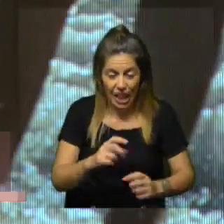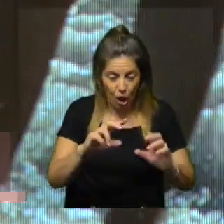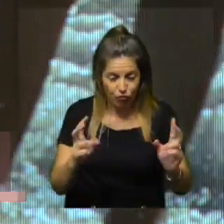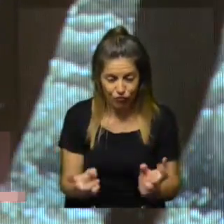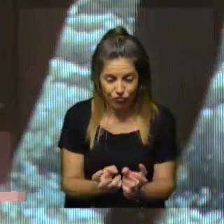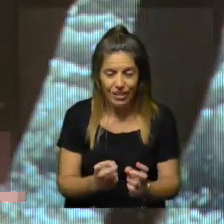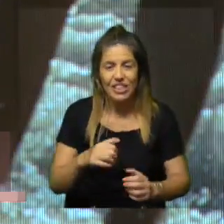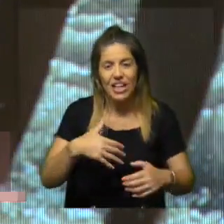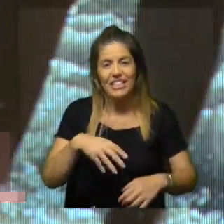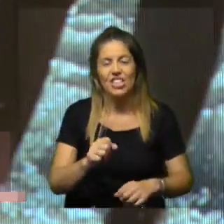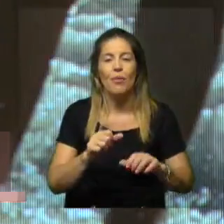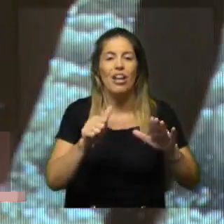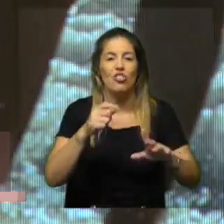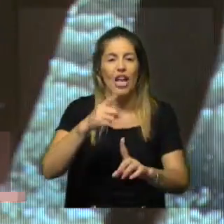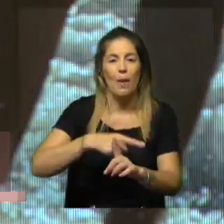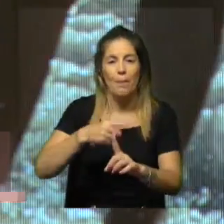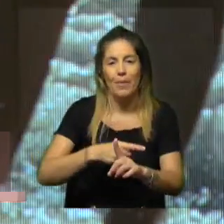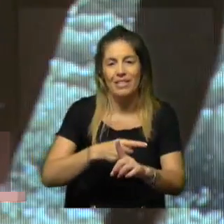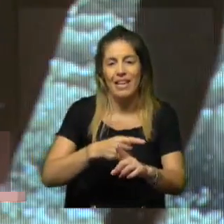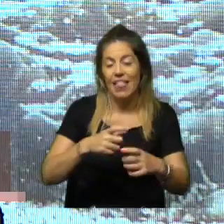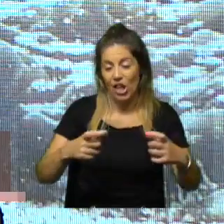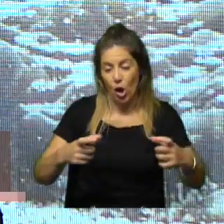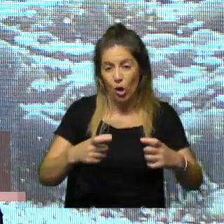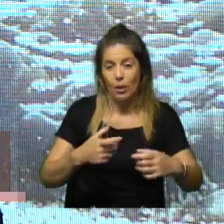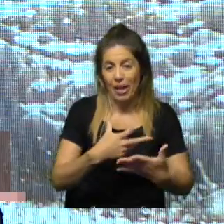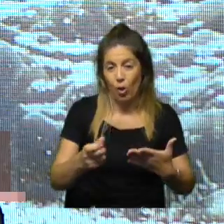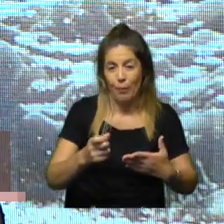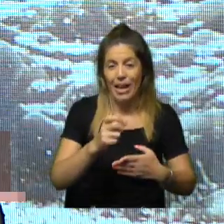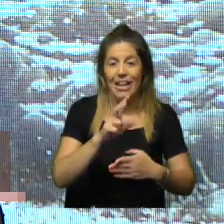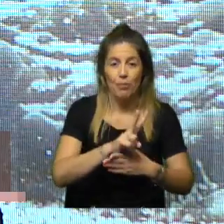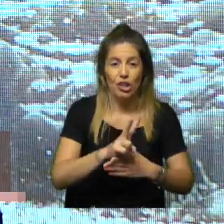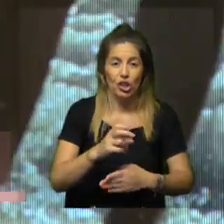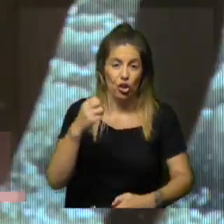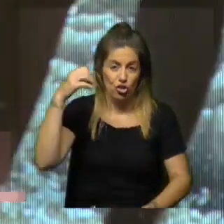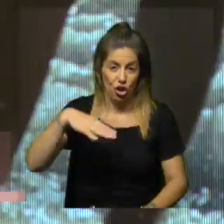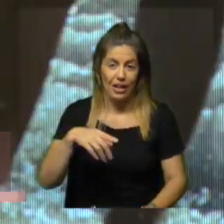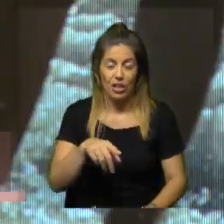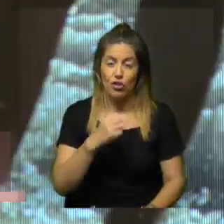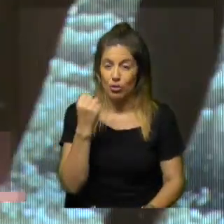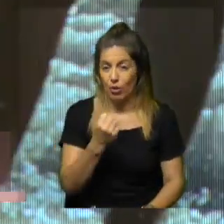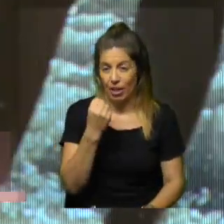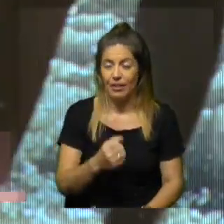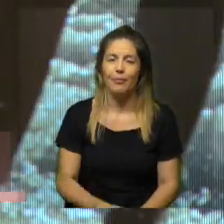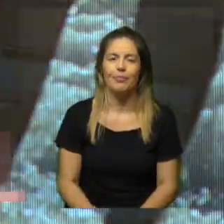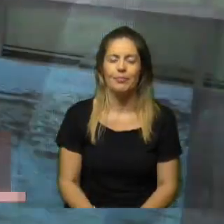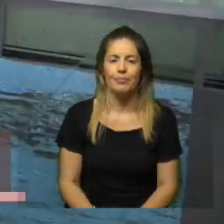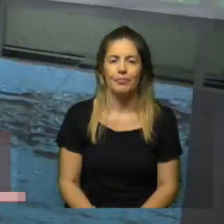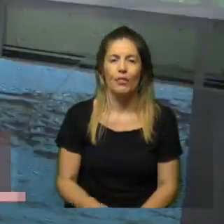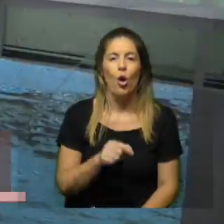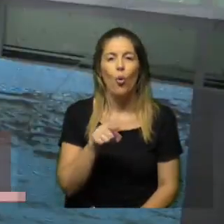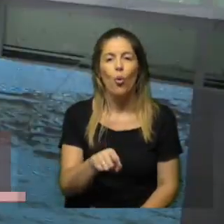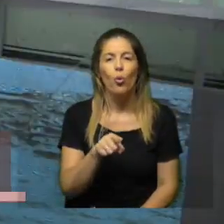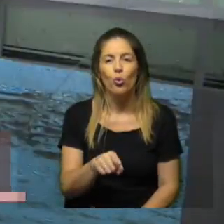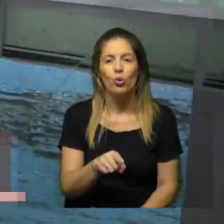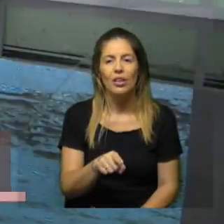sus 6 meses de órdenes para todo el verano. Está bueno, así que bueno, es un poca, dato no menor. Claro. No, sí, es buena cosa, sí. Usted está